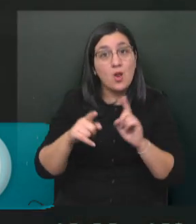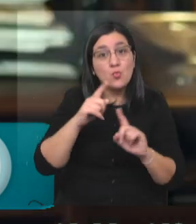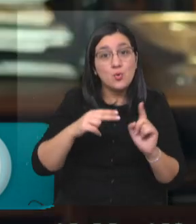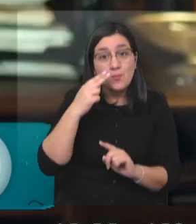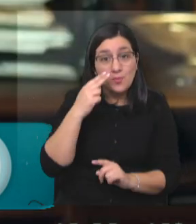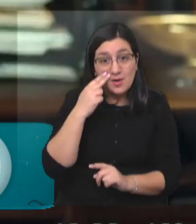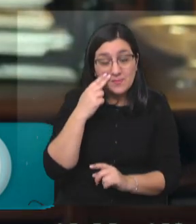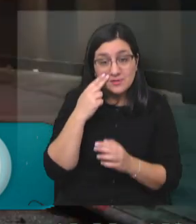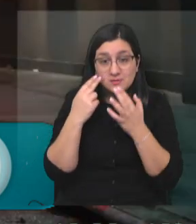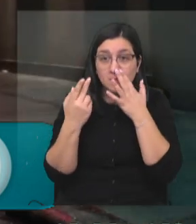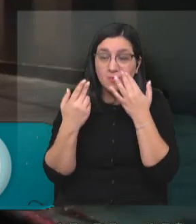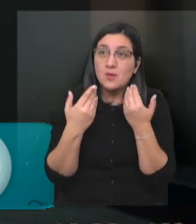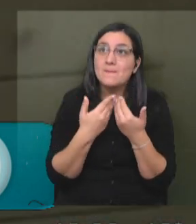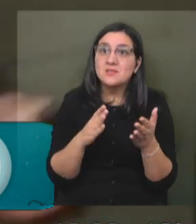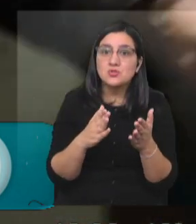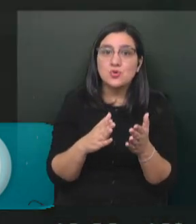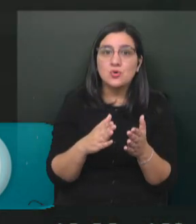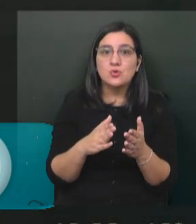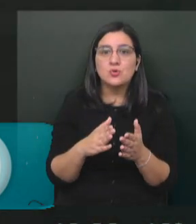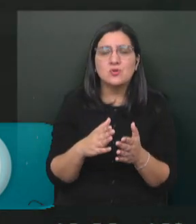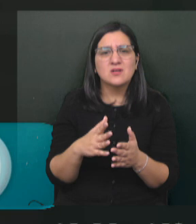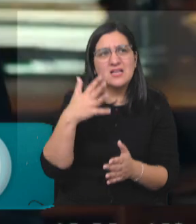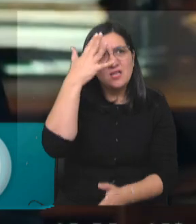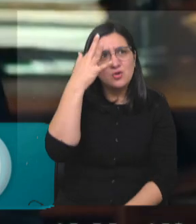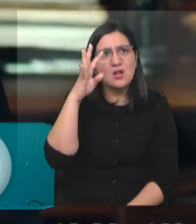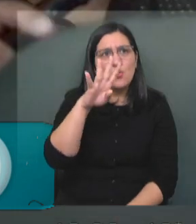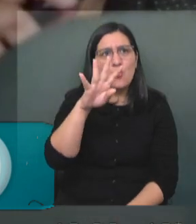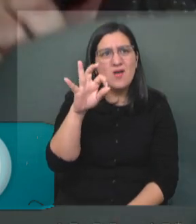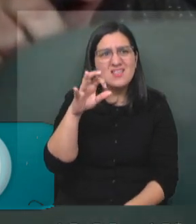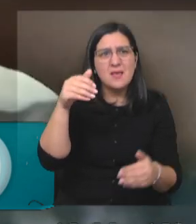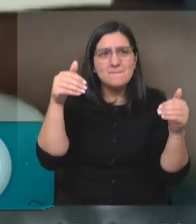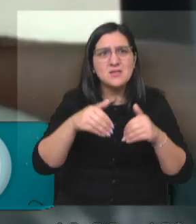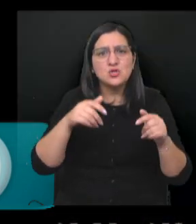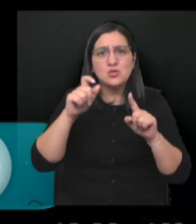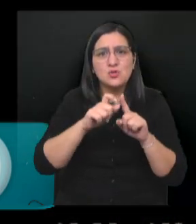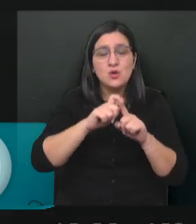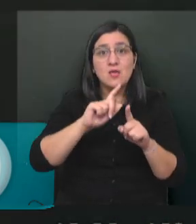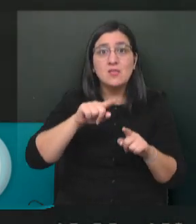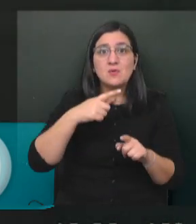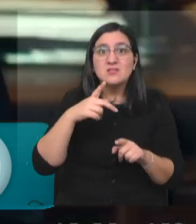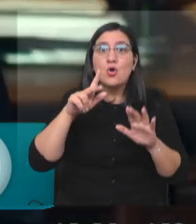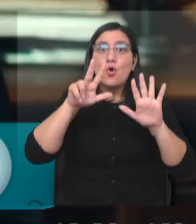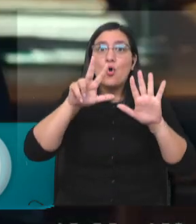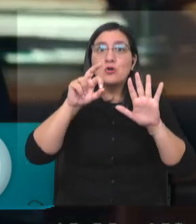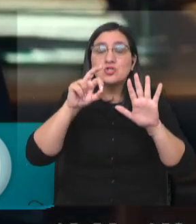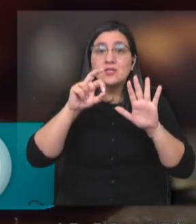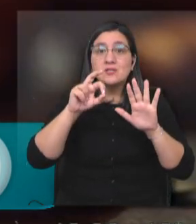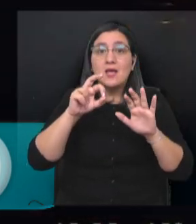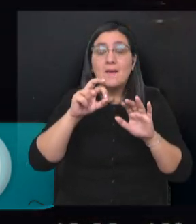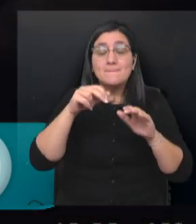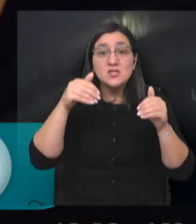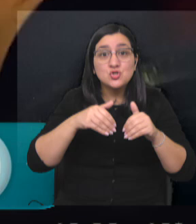inconvenientes, porque comenzó costando, creo que $40 millones, después pasó a 80 y terminó costando